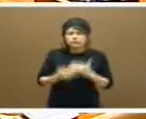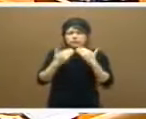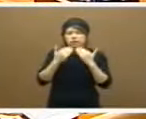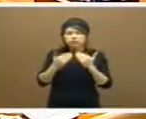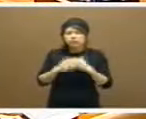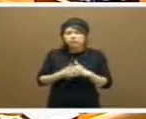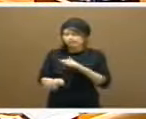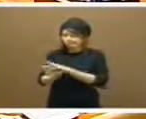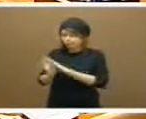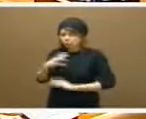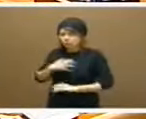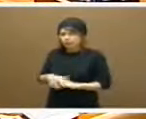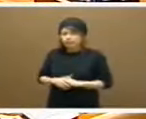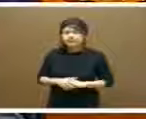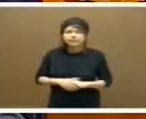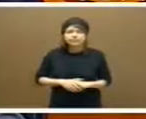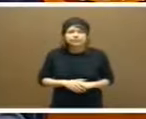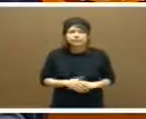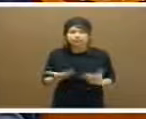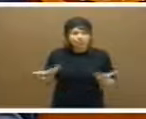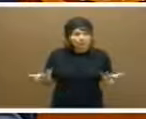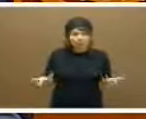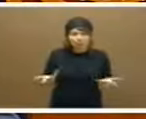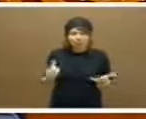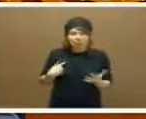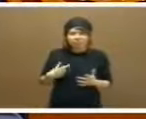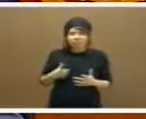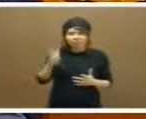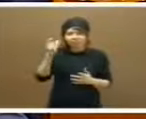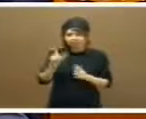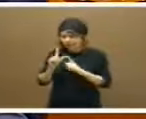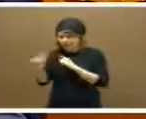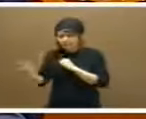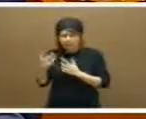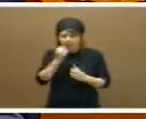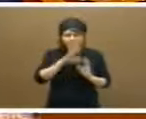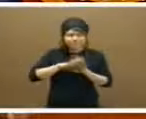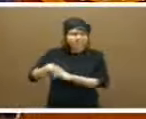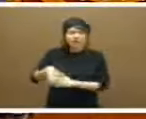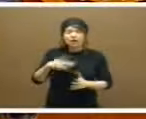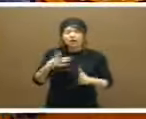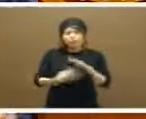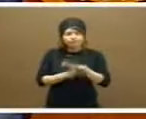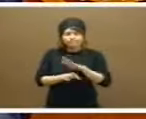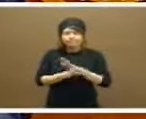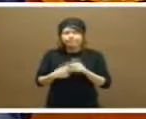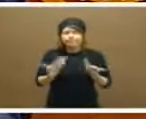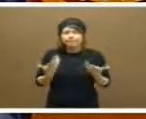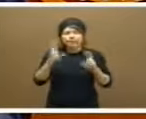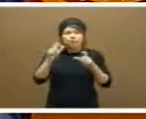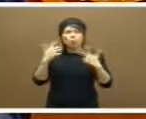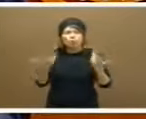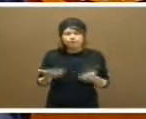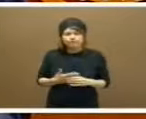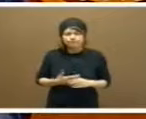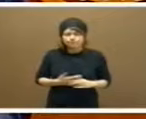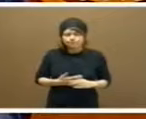Gracias. Bueno. Puede continuar, señor escribano. Ha salido alguien con el palino para... Bueno, sigo. La cuestión es la